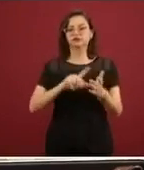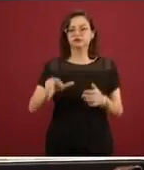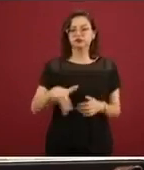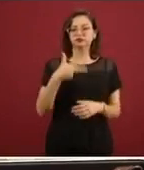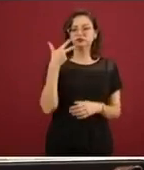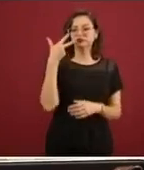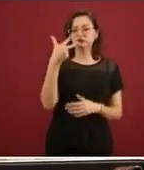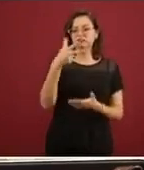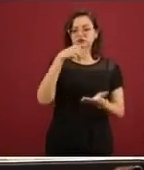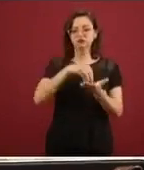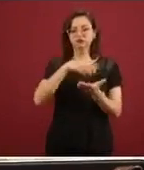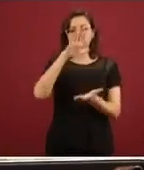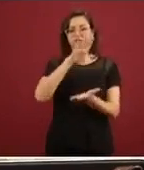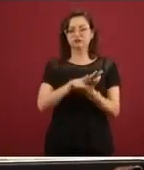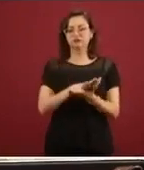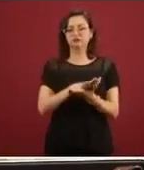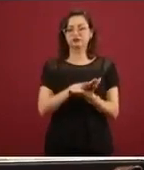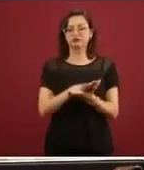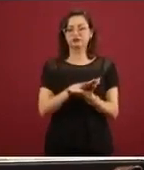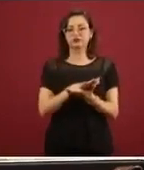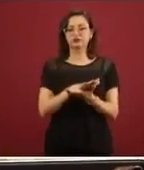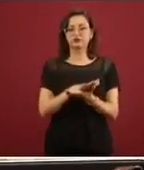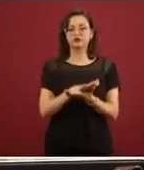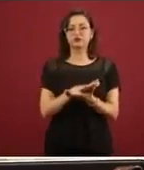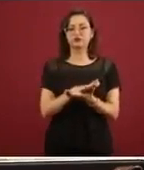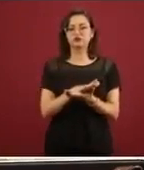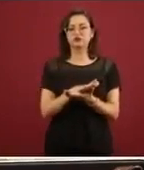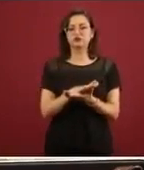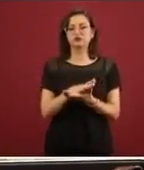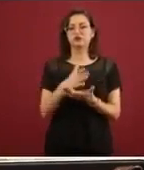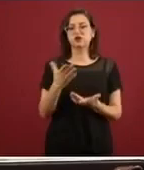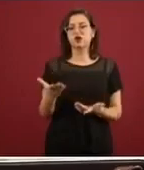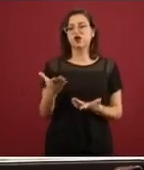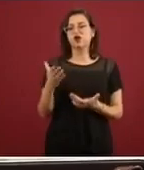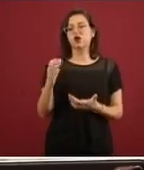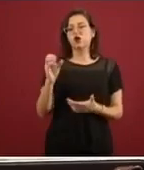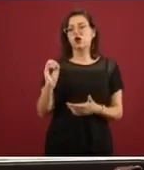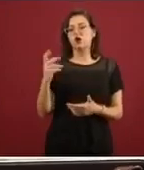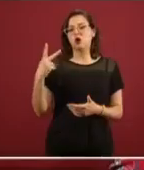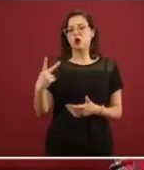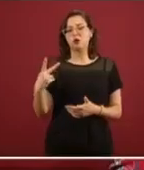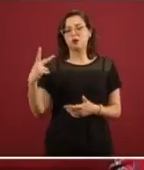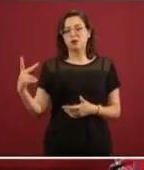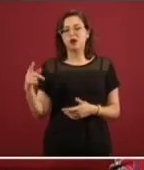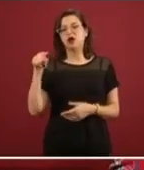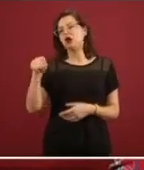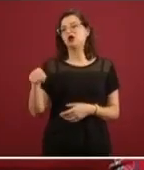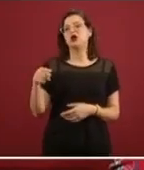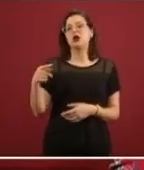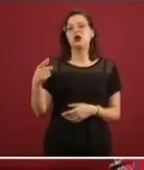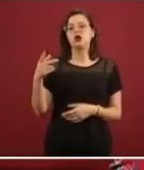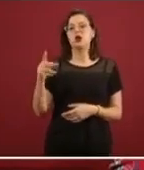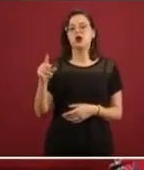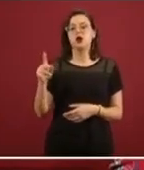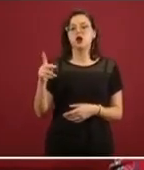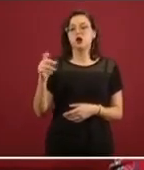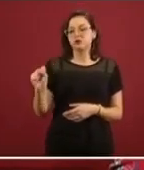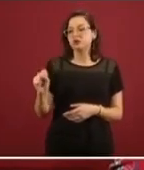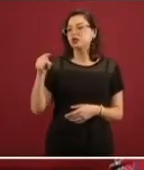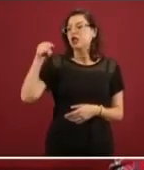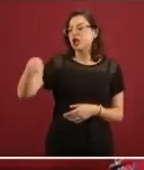que se definió o se impulsó por parte de la Organización Panamericana de la Salud en un programa que se llama Hospital